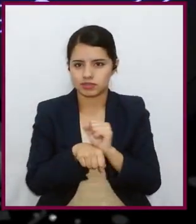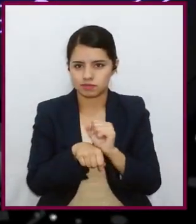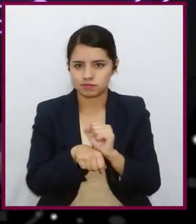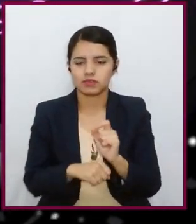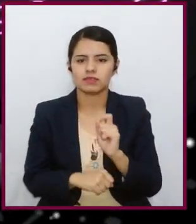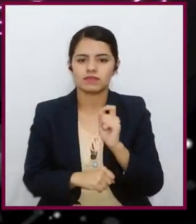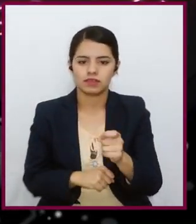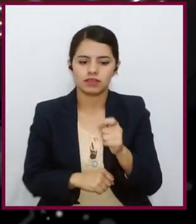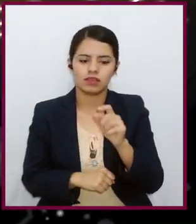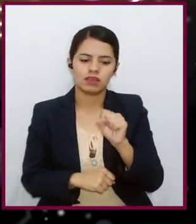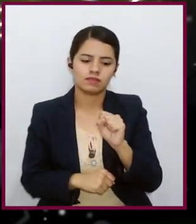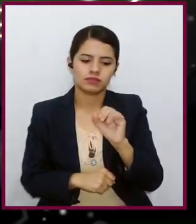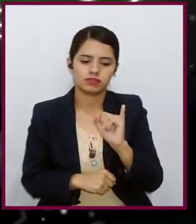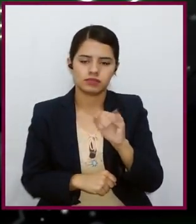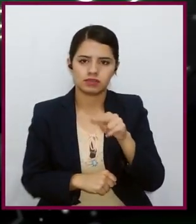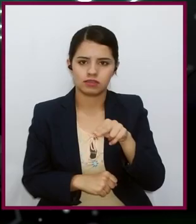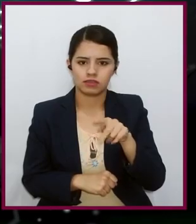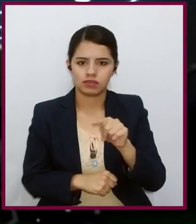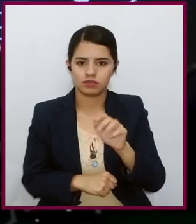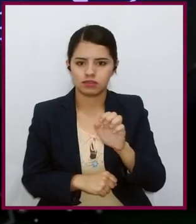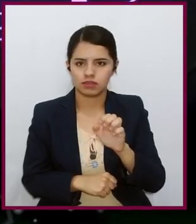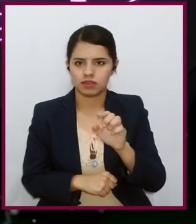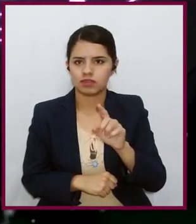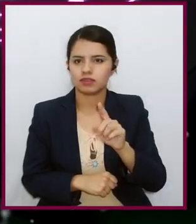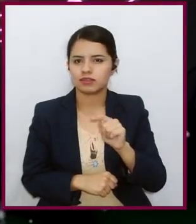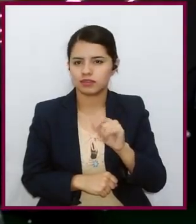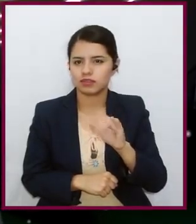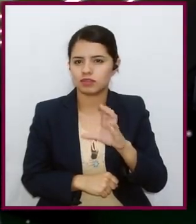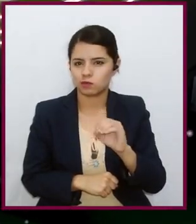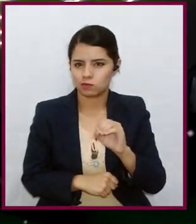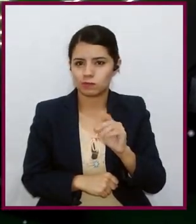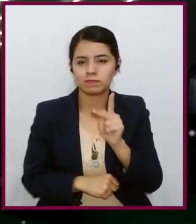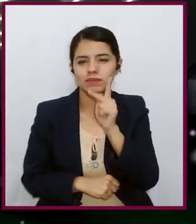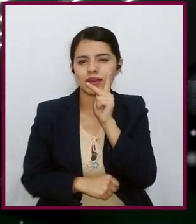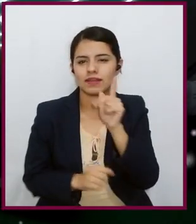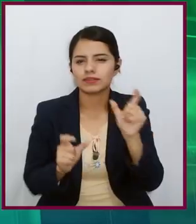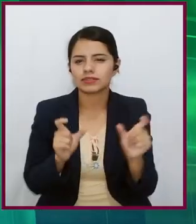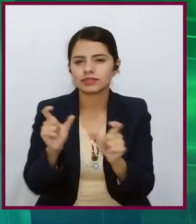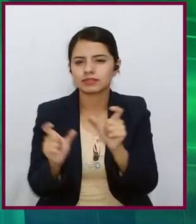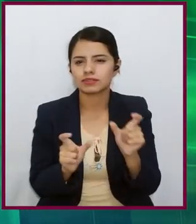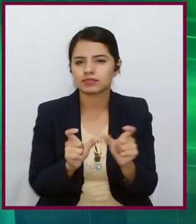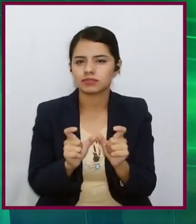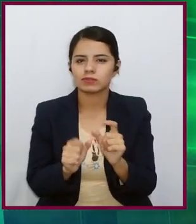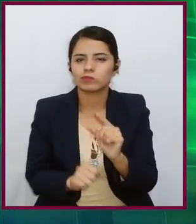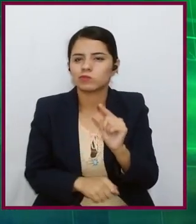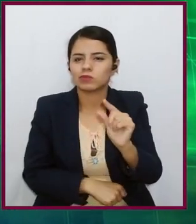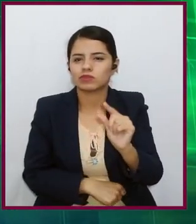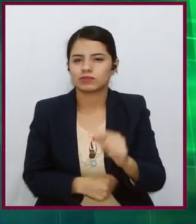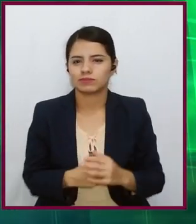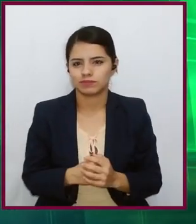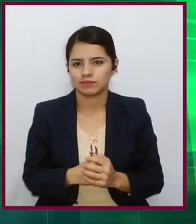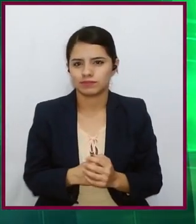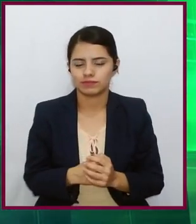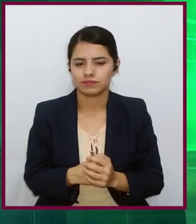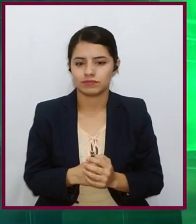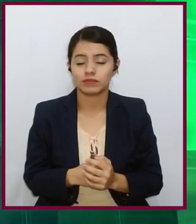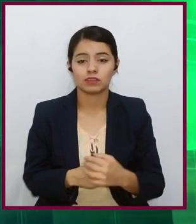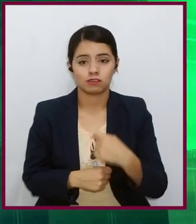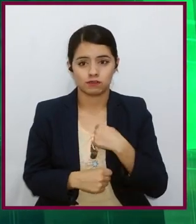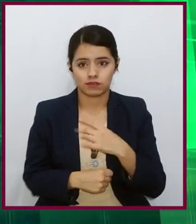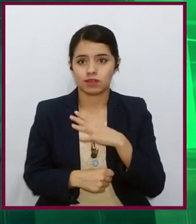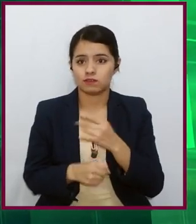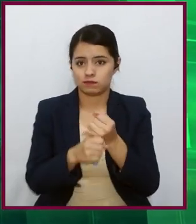cosa así nomás porque sí? Claro, hay que ser responsables con lo que compartimos y cómo informamos a los demás.